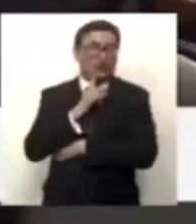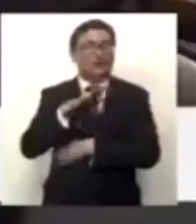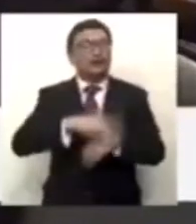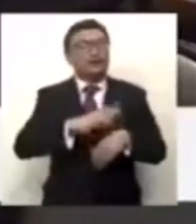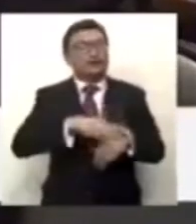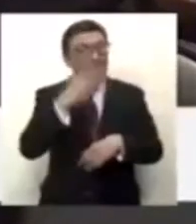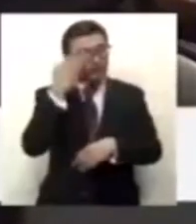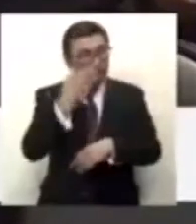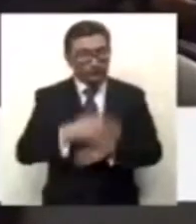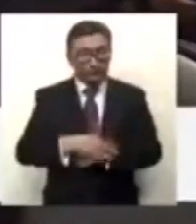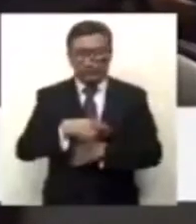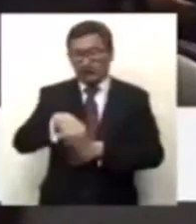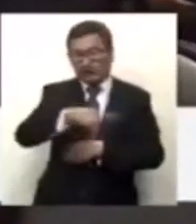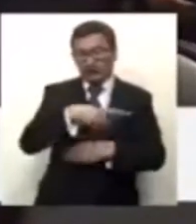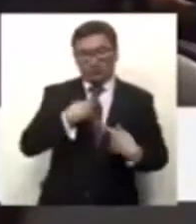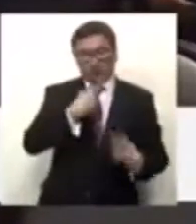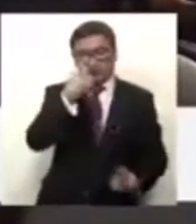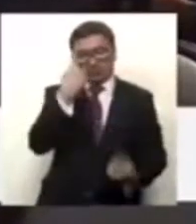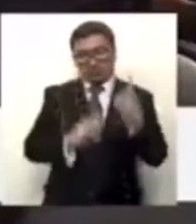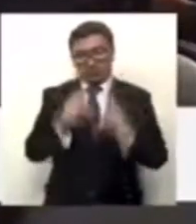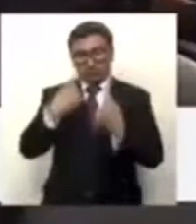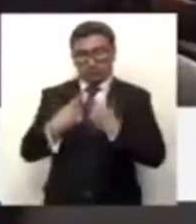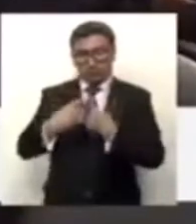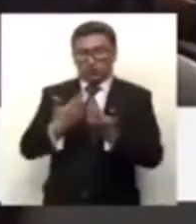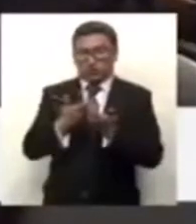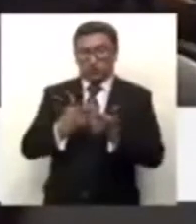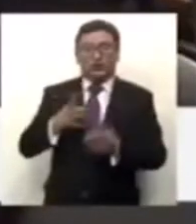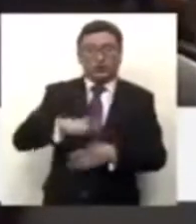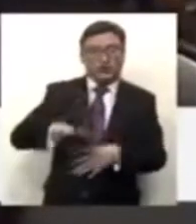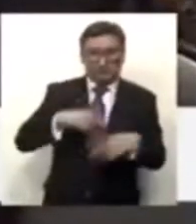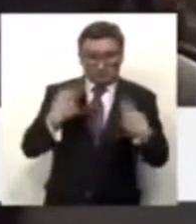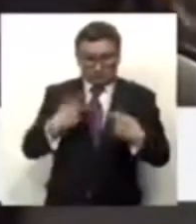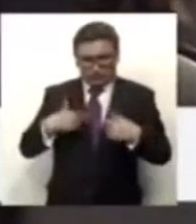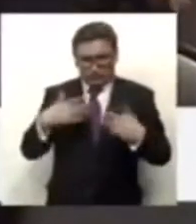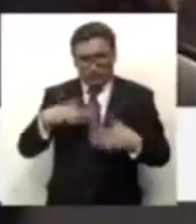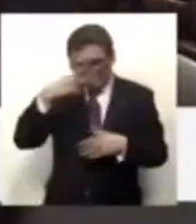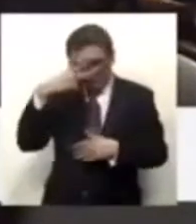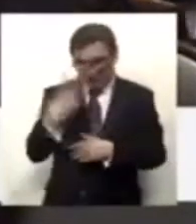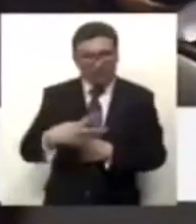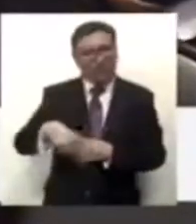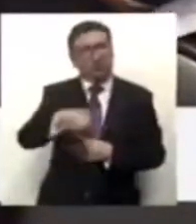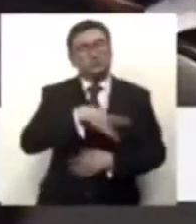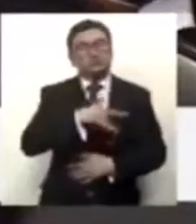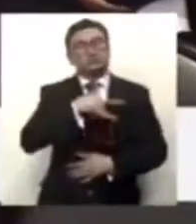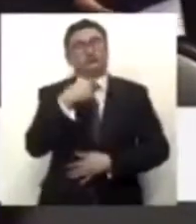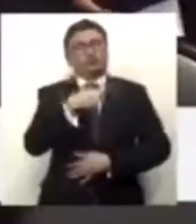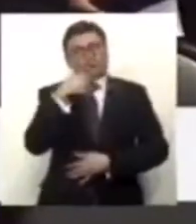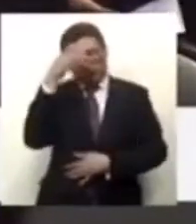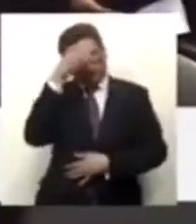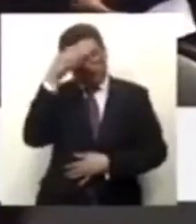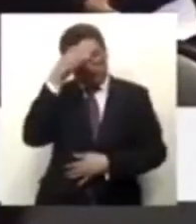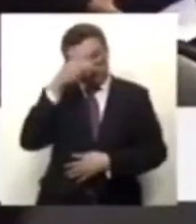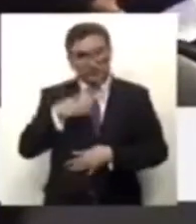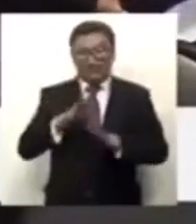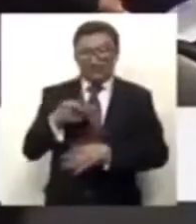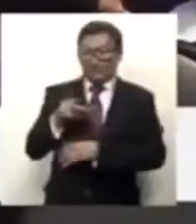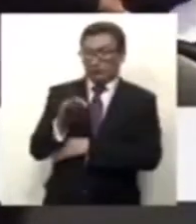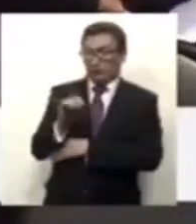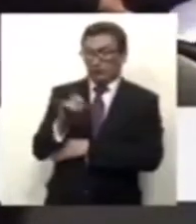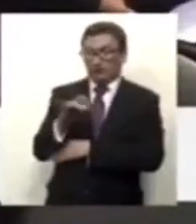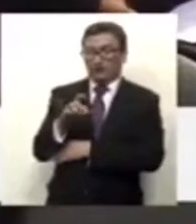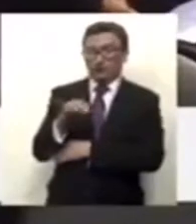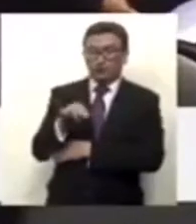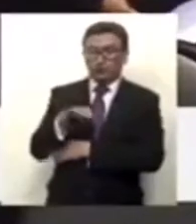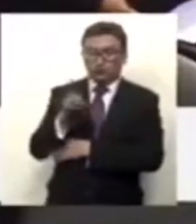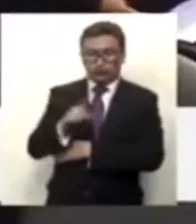nos ofendieron y que agredieron al pueblo de México, que lo llevarán en su conciencia. Pero Porfirio Muñoz